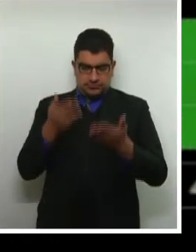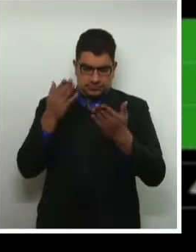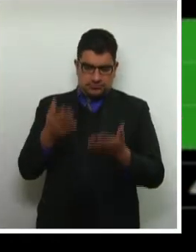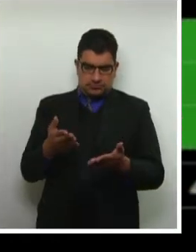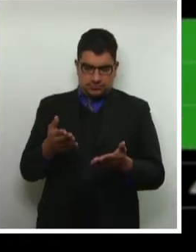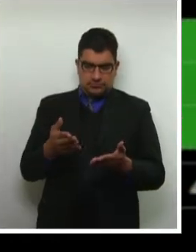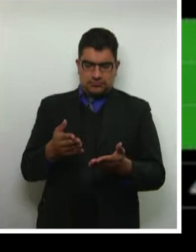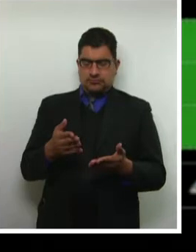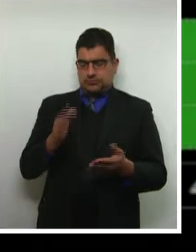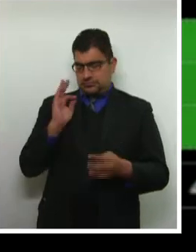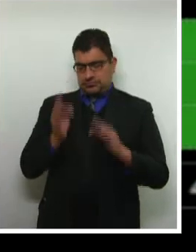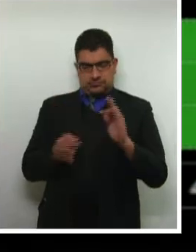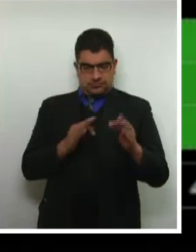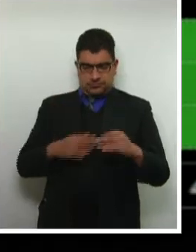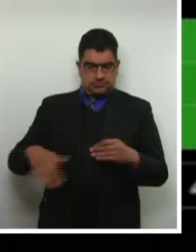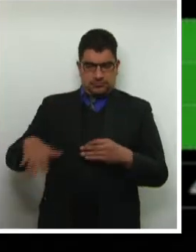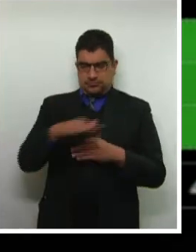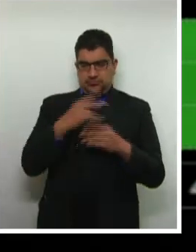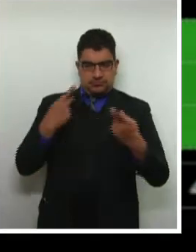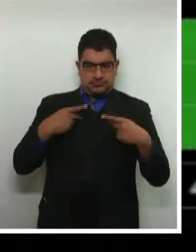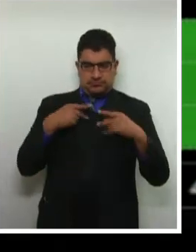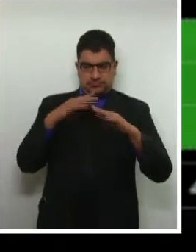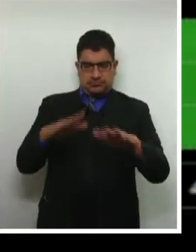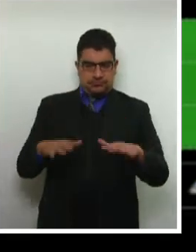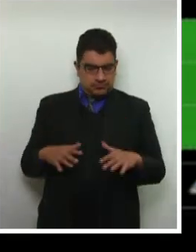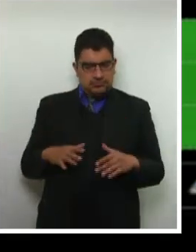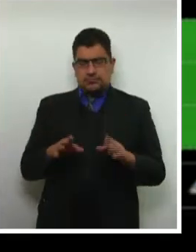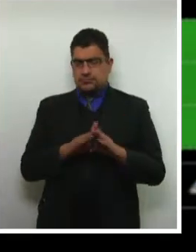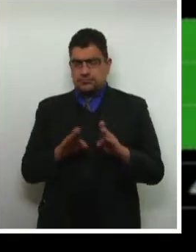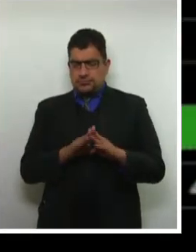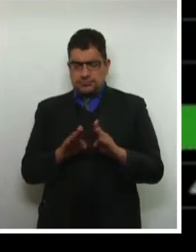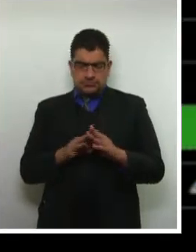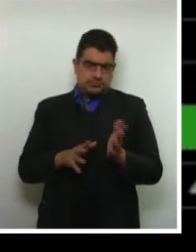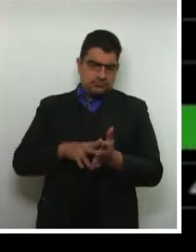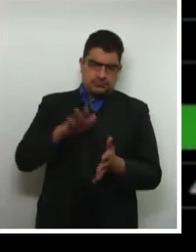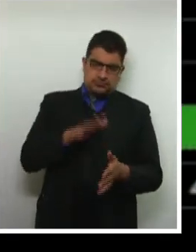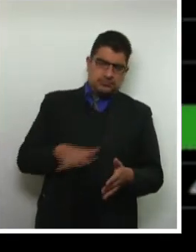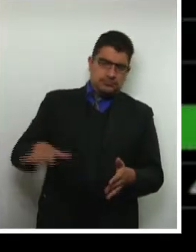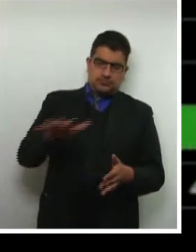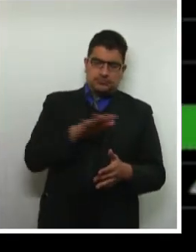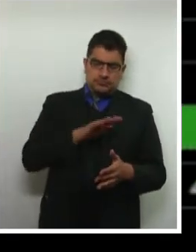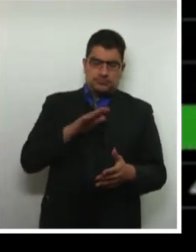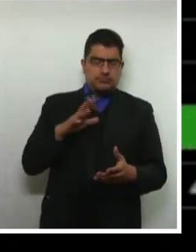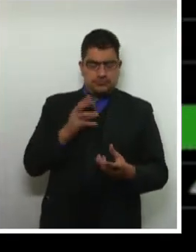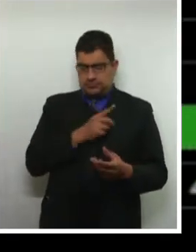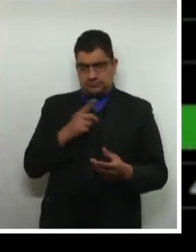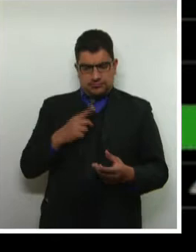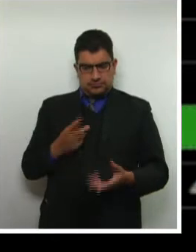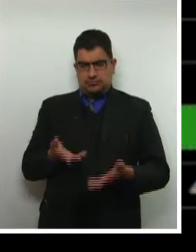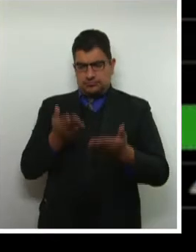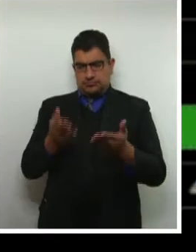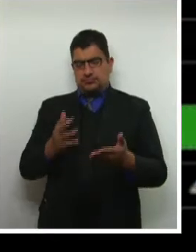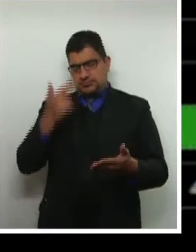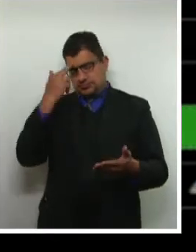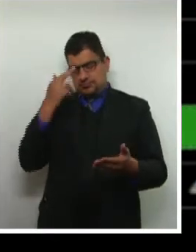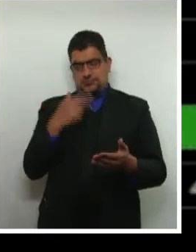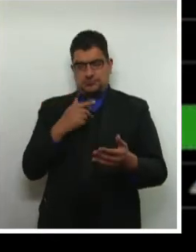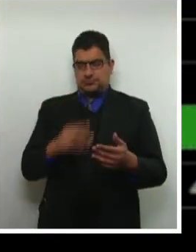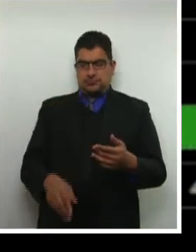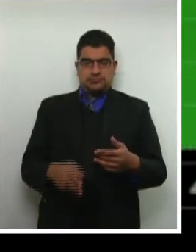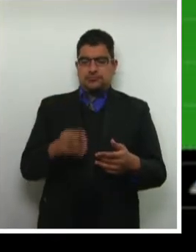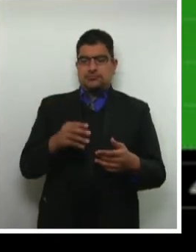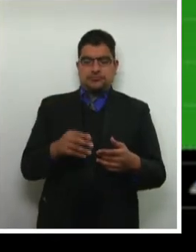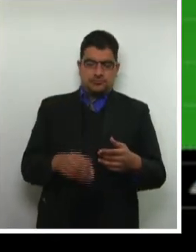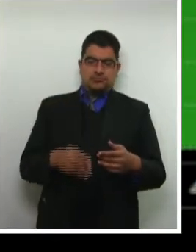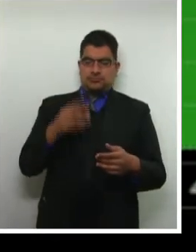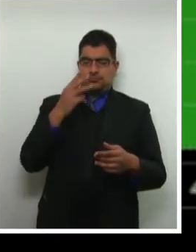sea aprobada por parte del Pleno, se necesita una mayoría calificada. Les recuerdo las 2/3